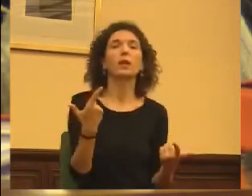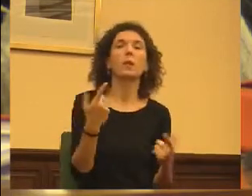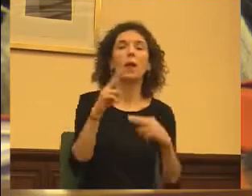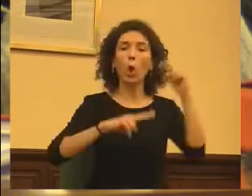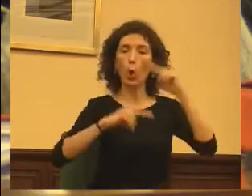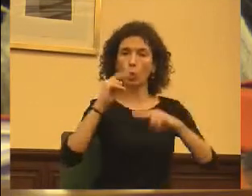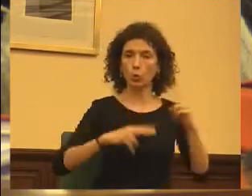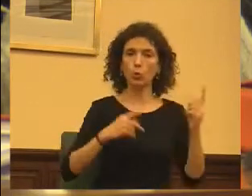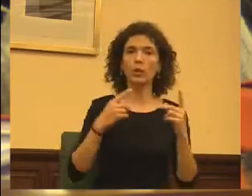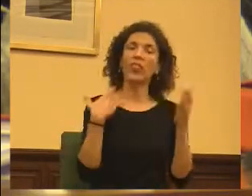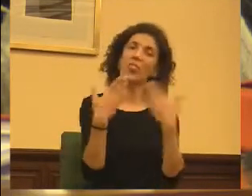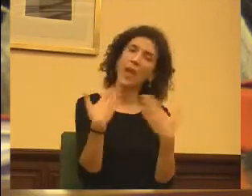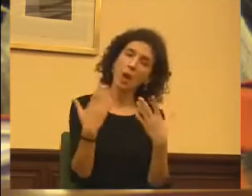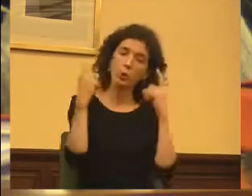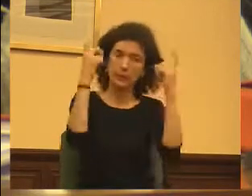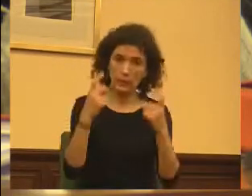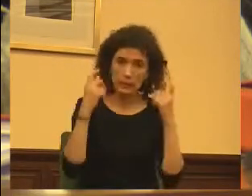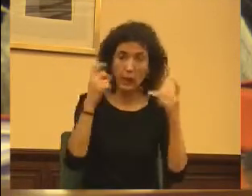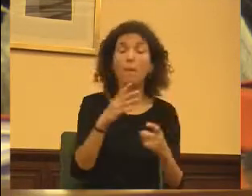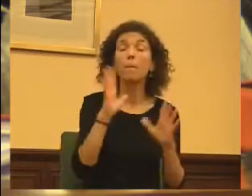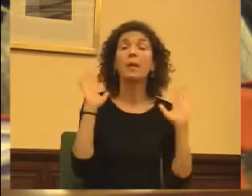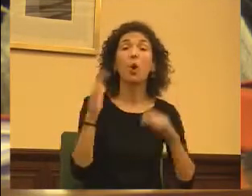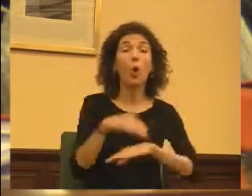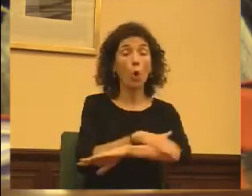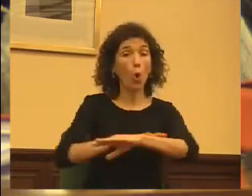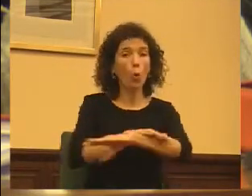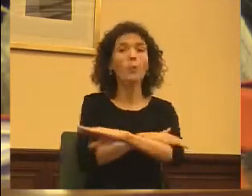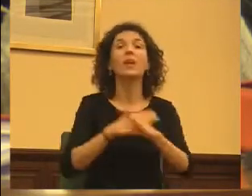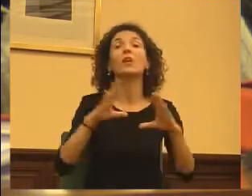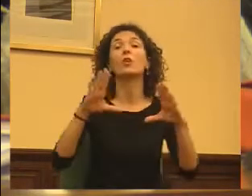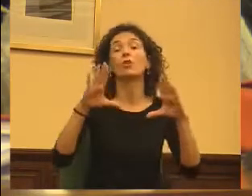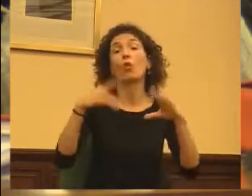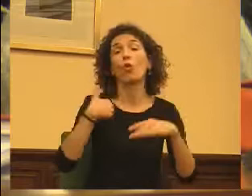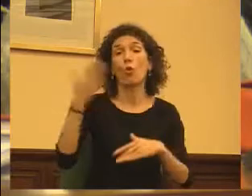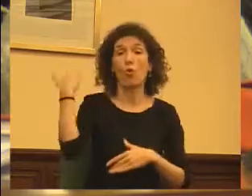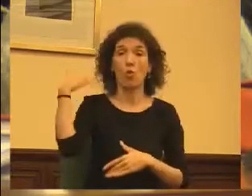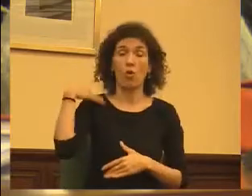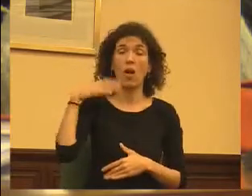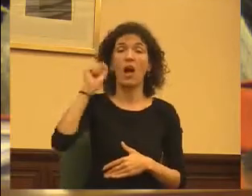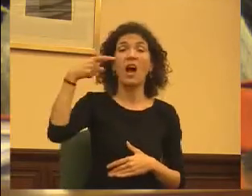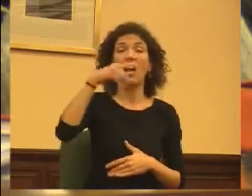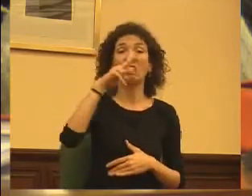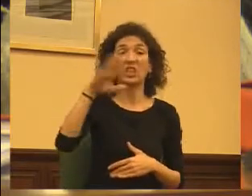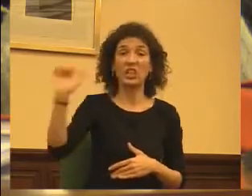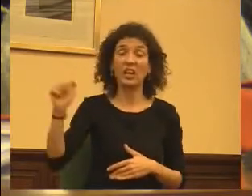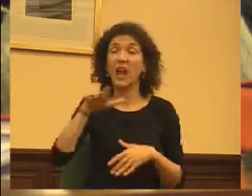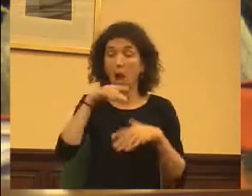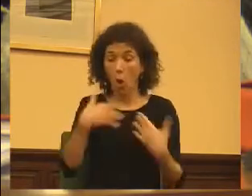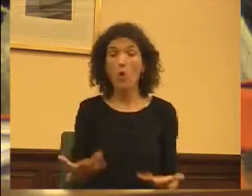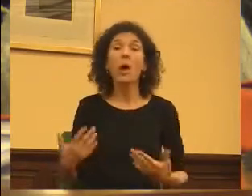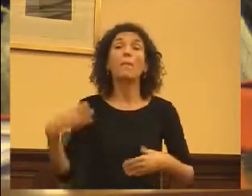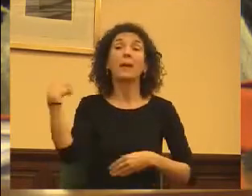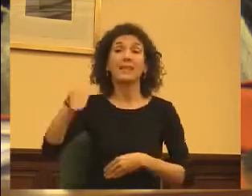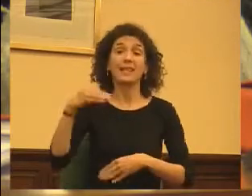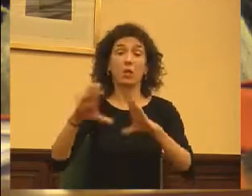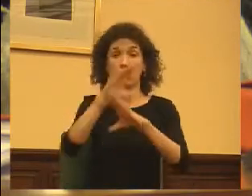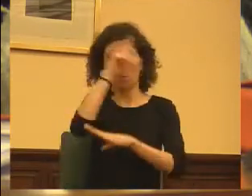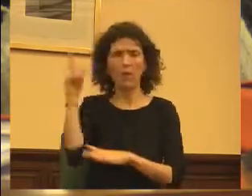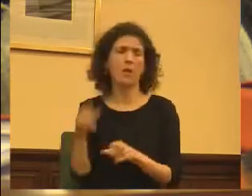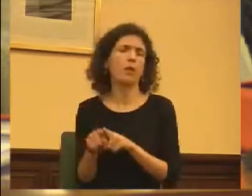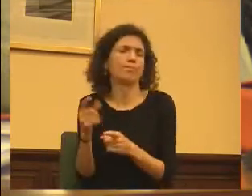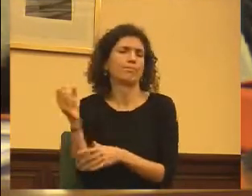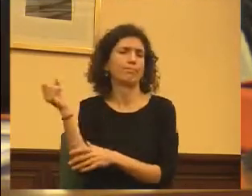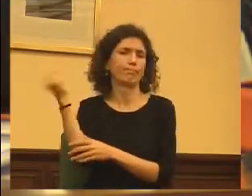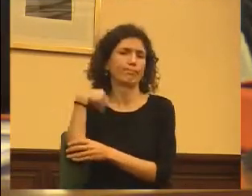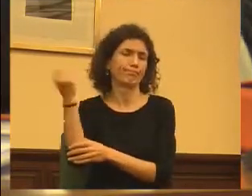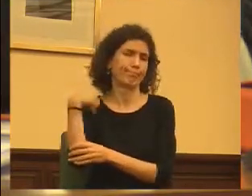diplomática y desde el verbo construir, el diálogo. Pero los gobiernos de Esperanza Aguirre en su momento o Cristina Cifuentes en la actualidad han